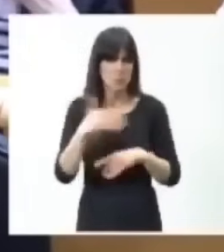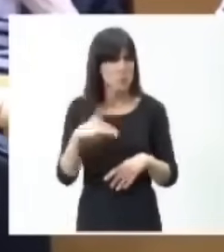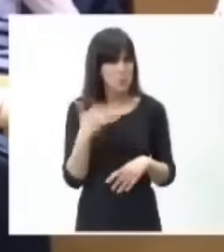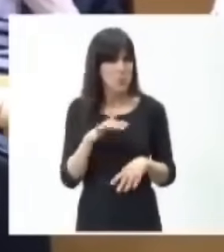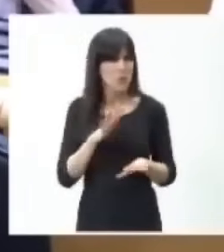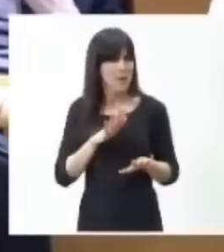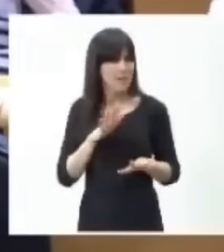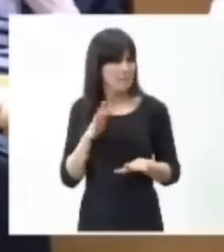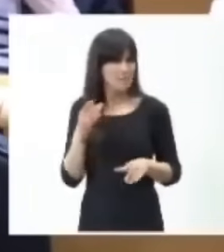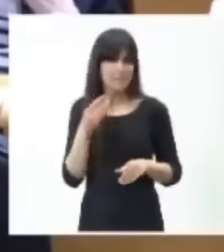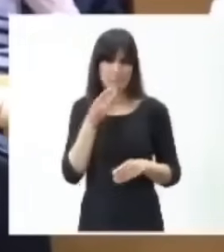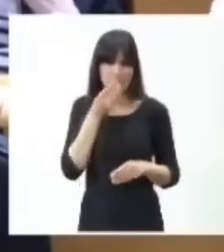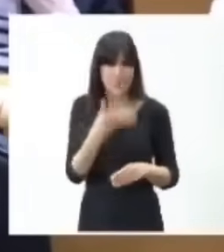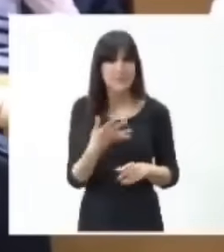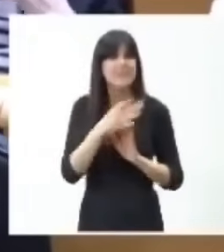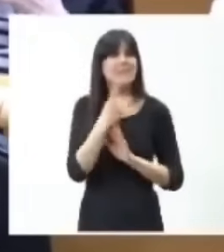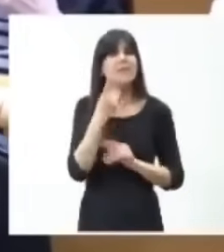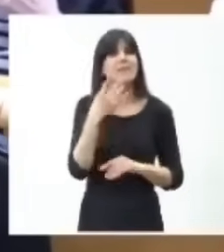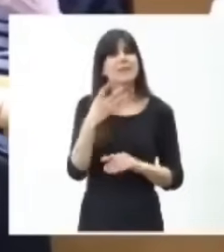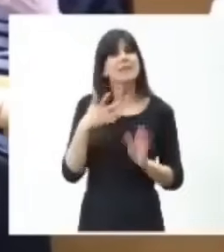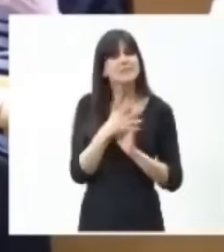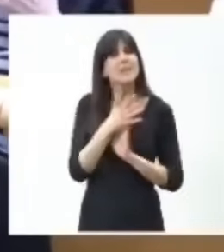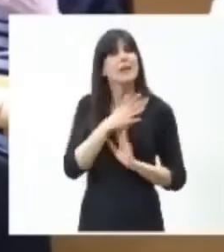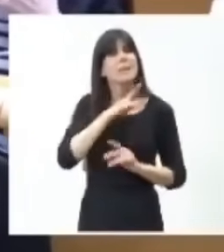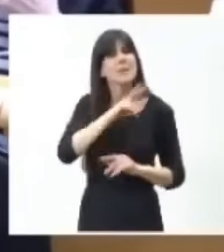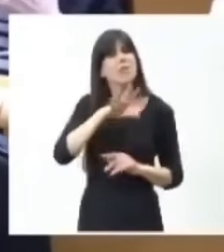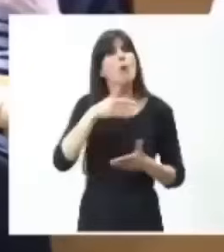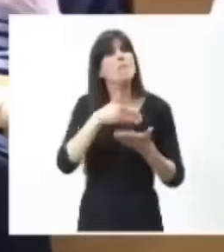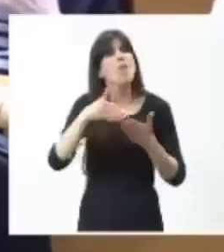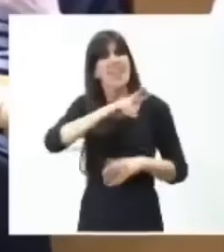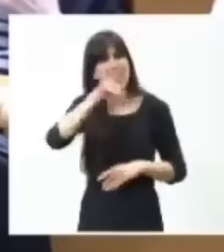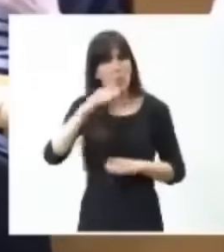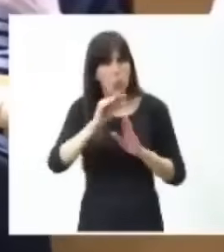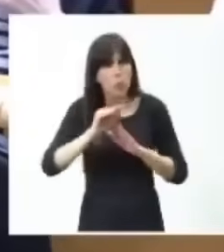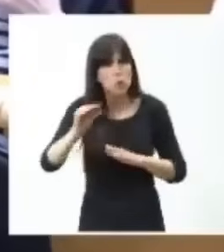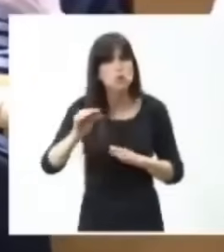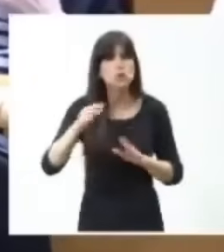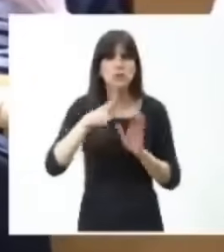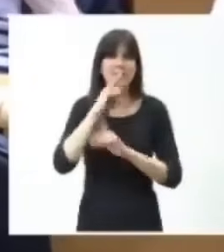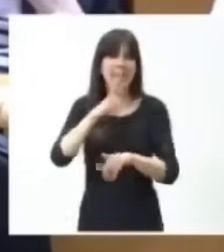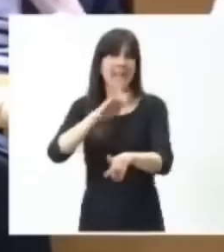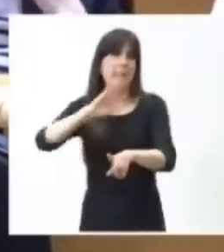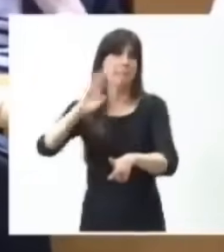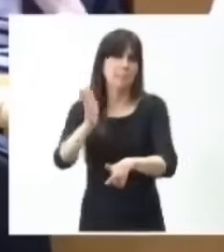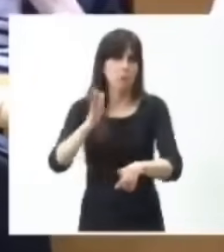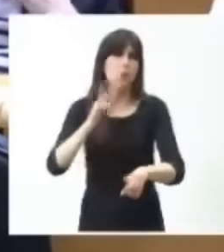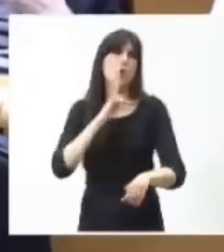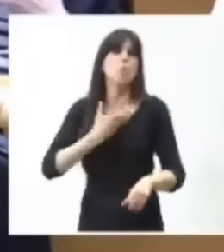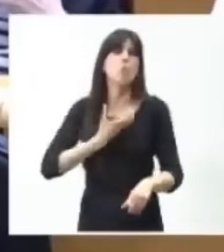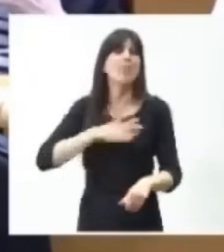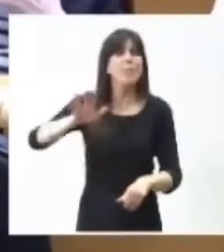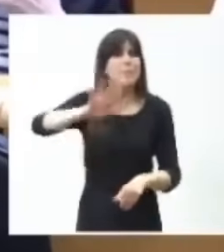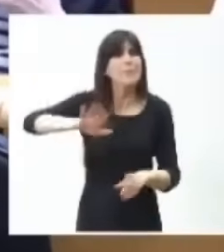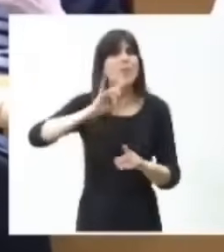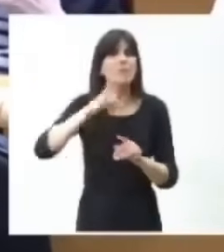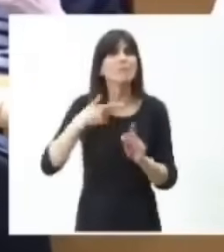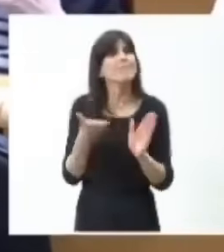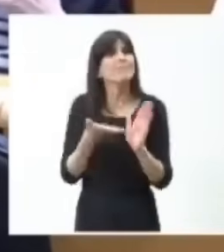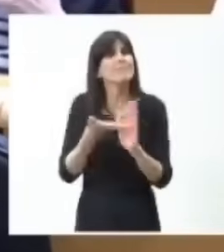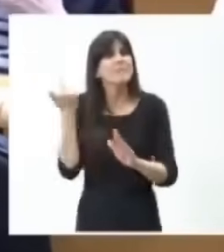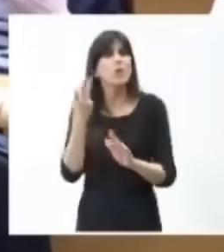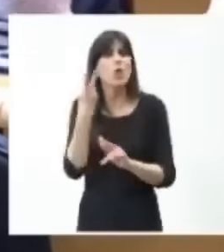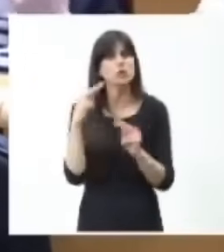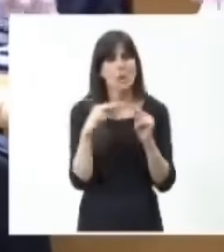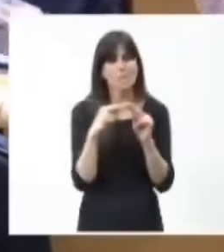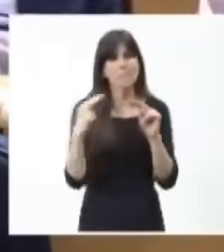65 millones de euros de presupuesto que minimiza el impacto sobre el municipio e incluye la supresión de dos pasos a